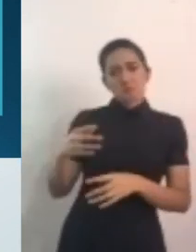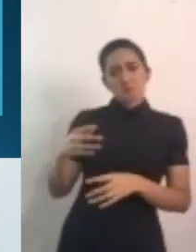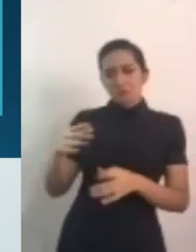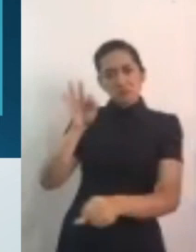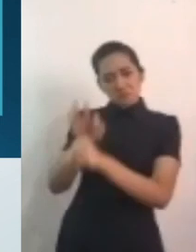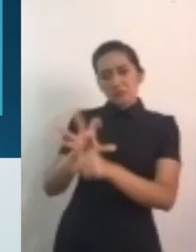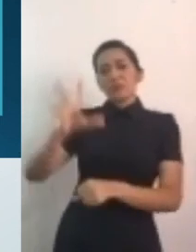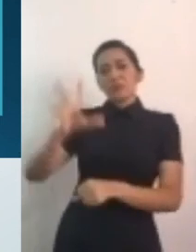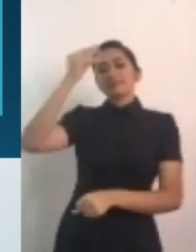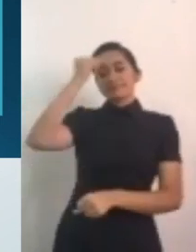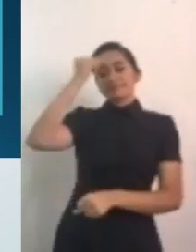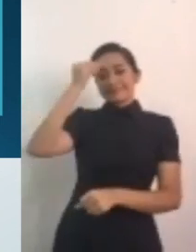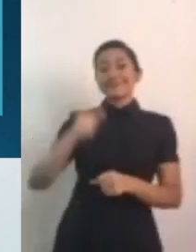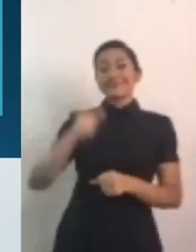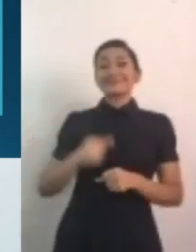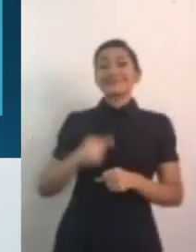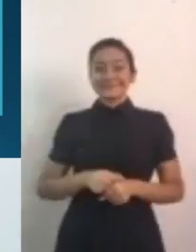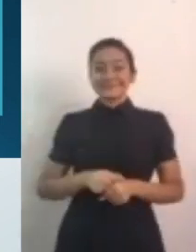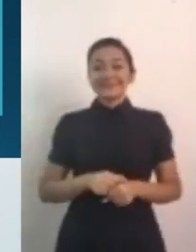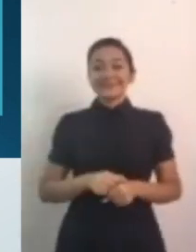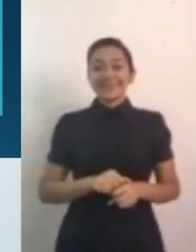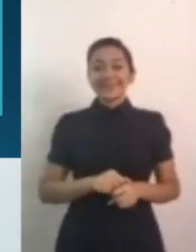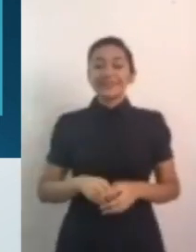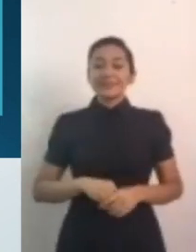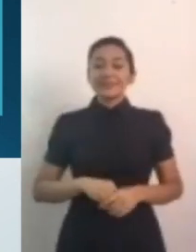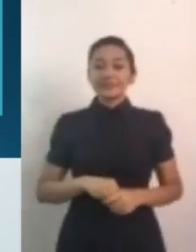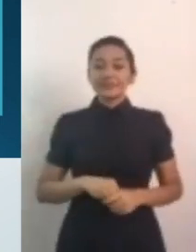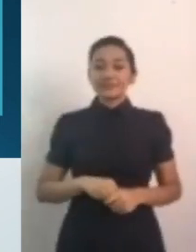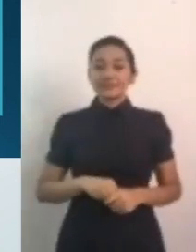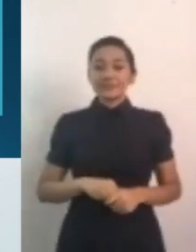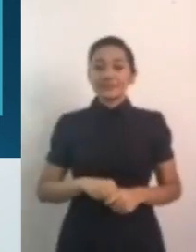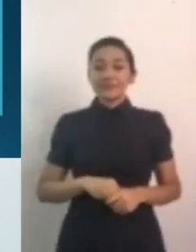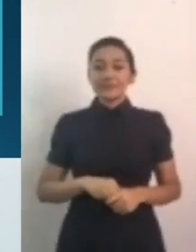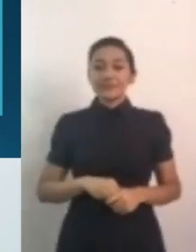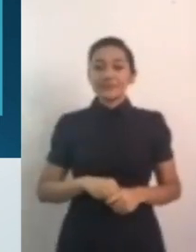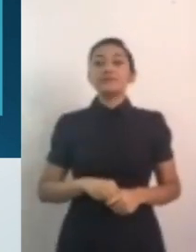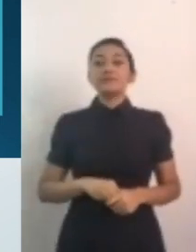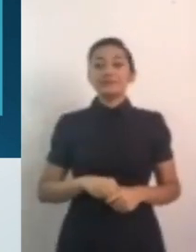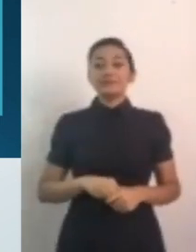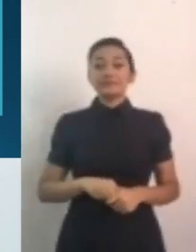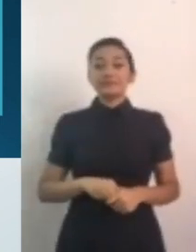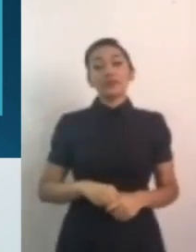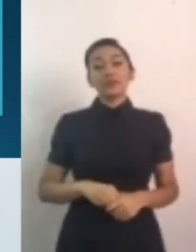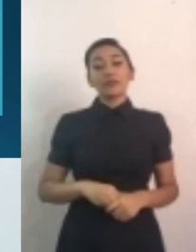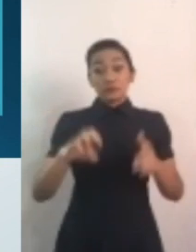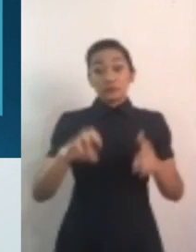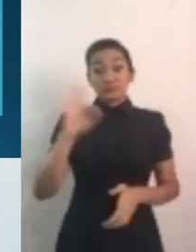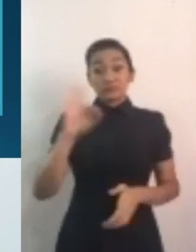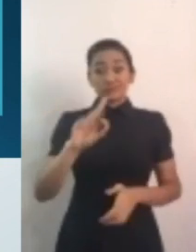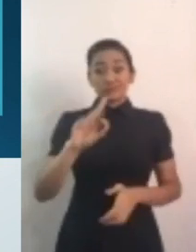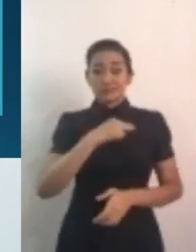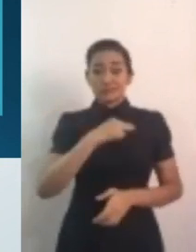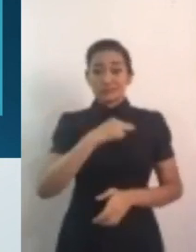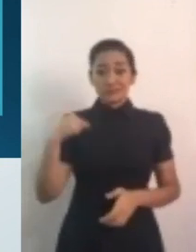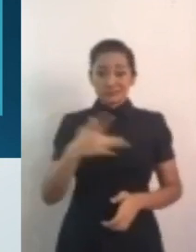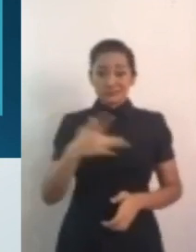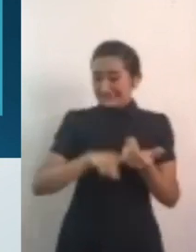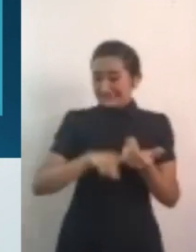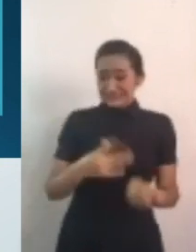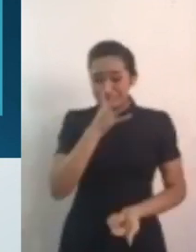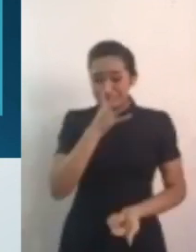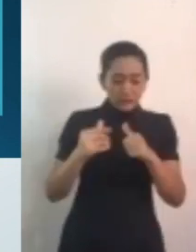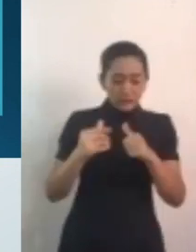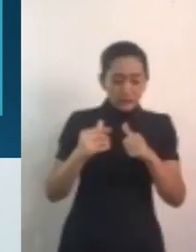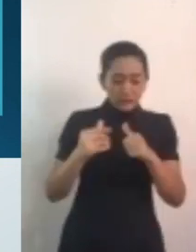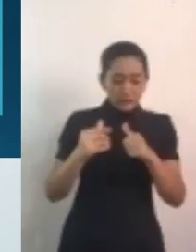malestar inesperado, pero tenemos nuevas rutinas, hacemos cosas nuevas que vamos aprendiendo que sí funcionan, que sí tienen